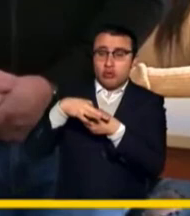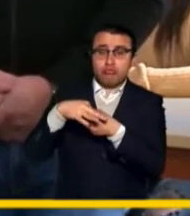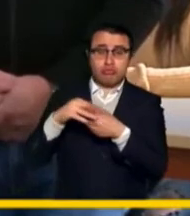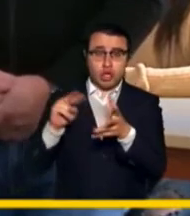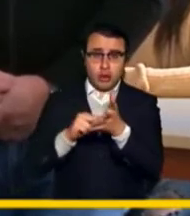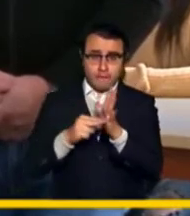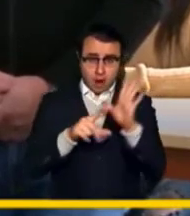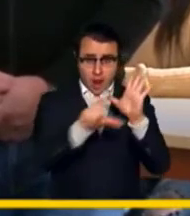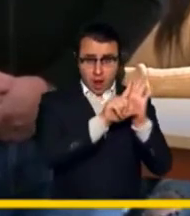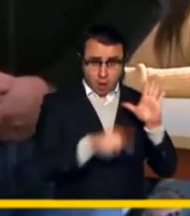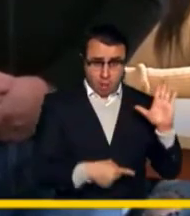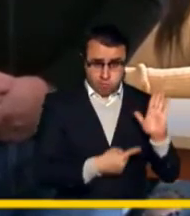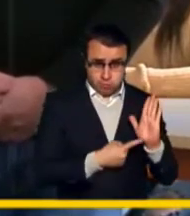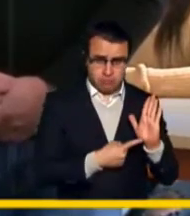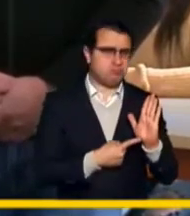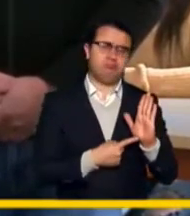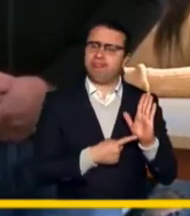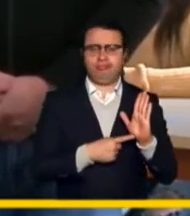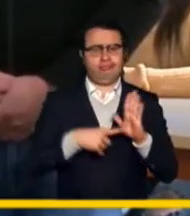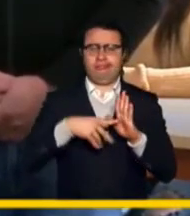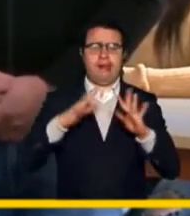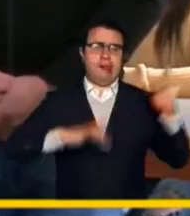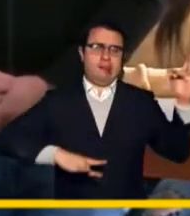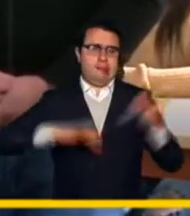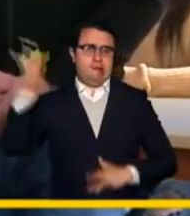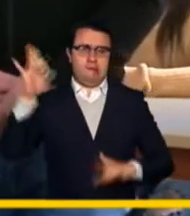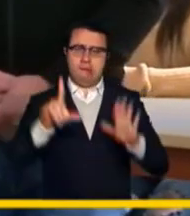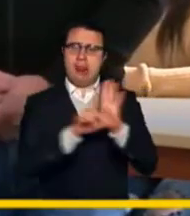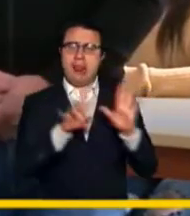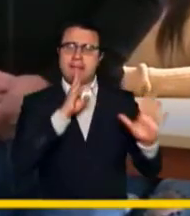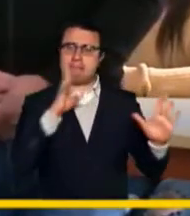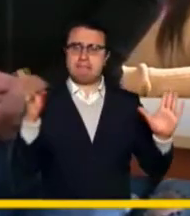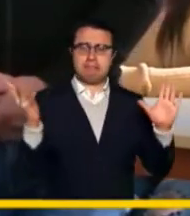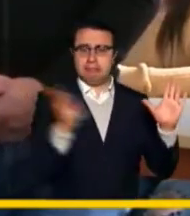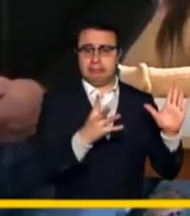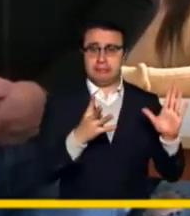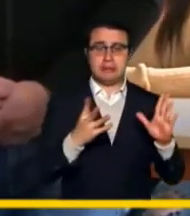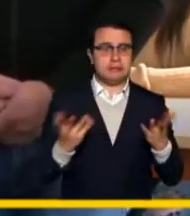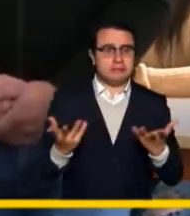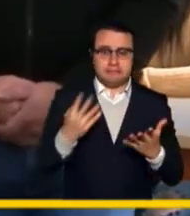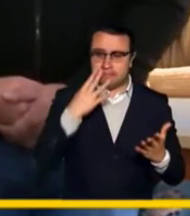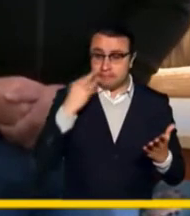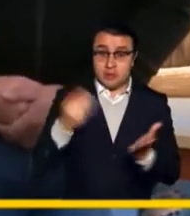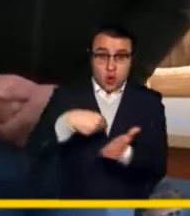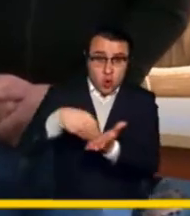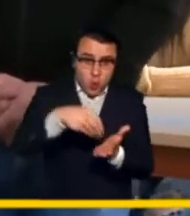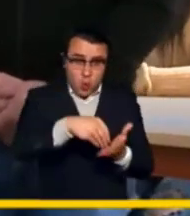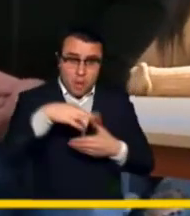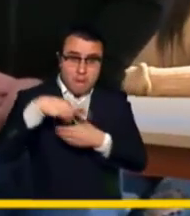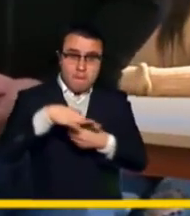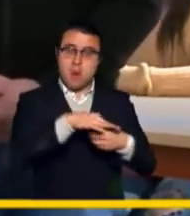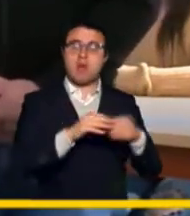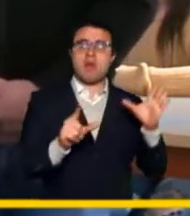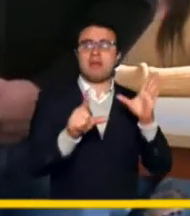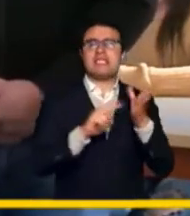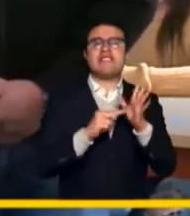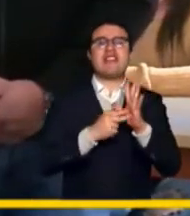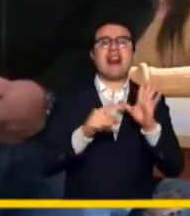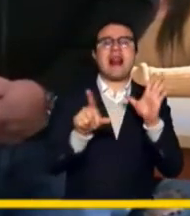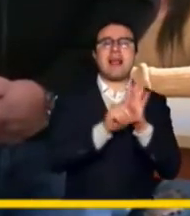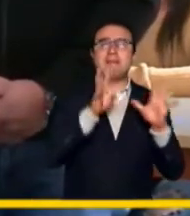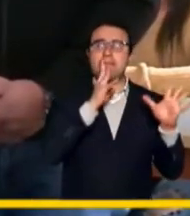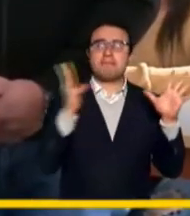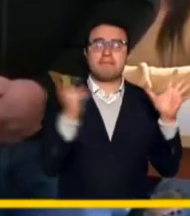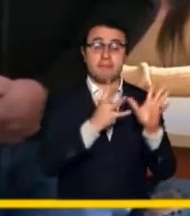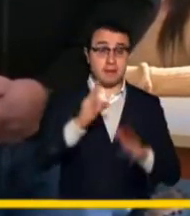es parte normal de una justa electoral. La compra de votos es un delito y la